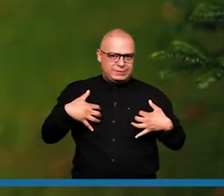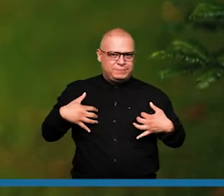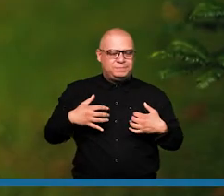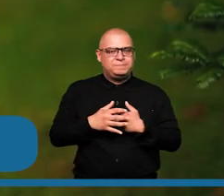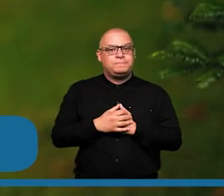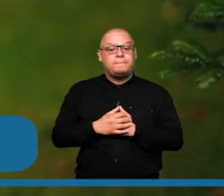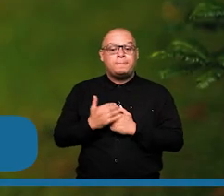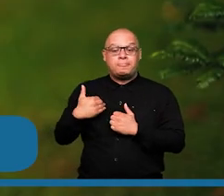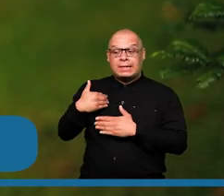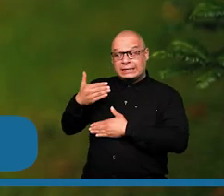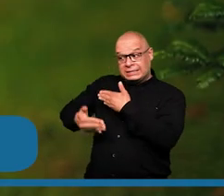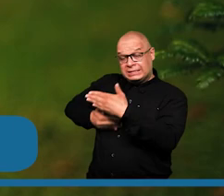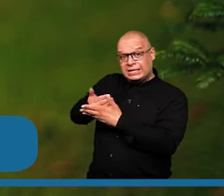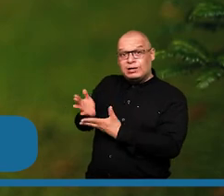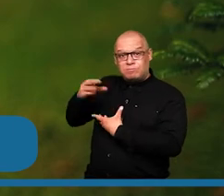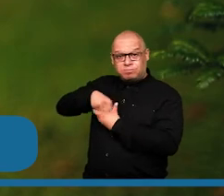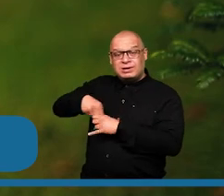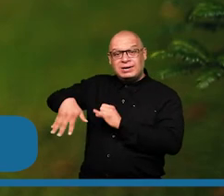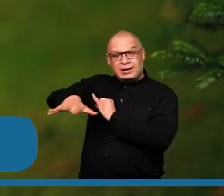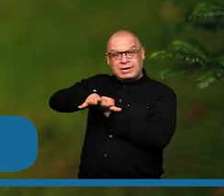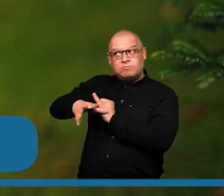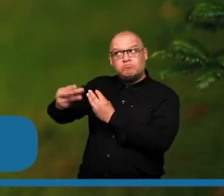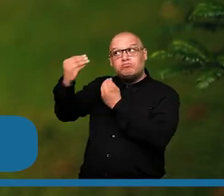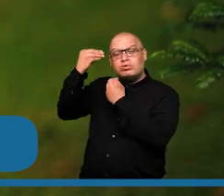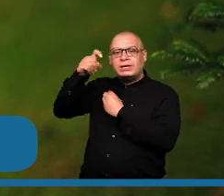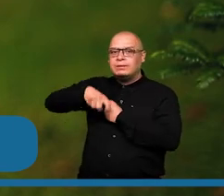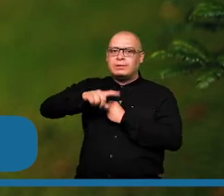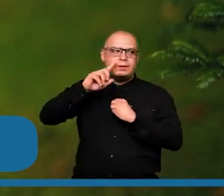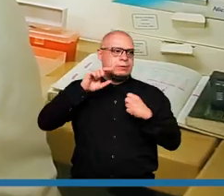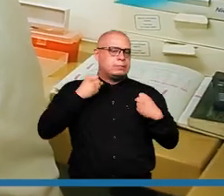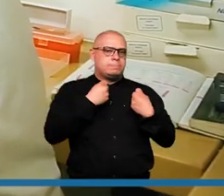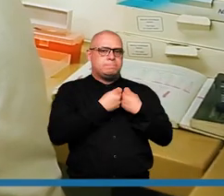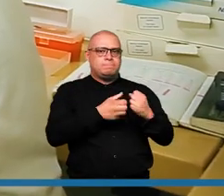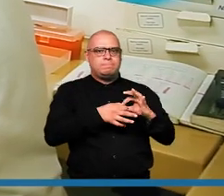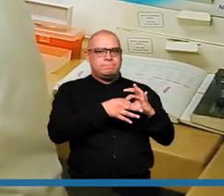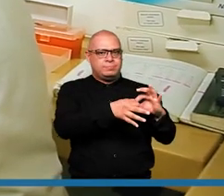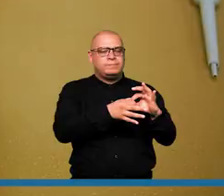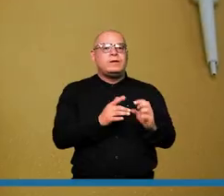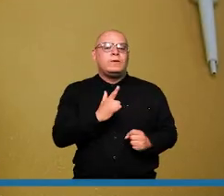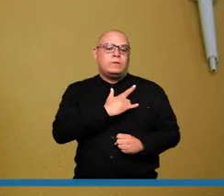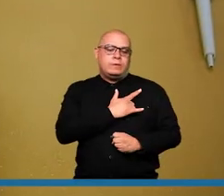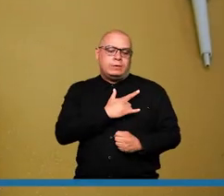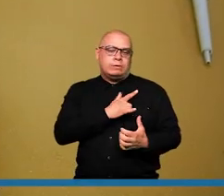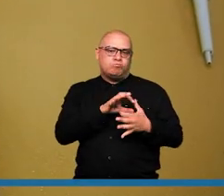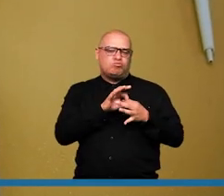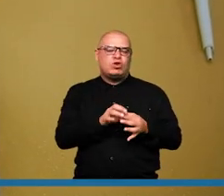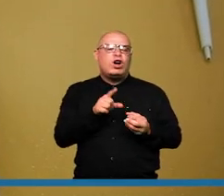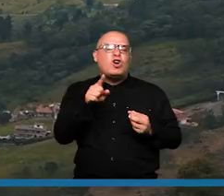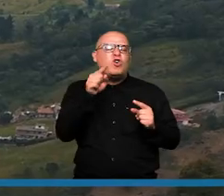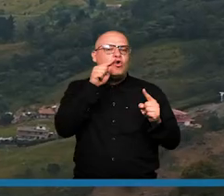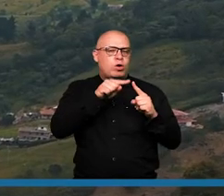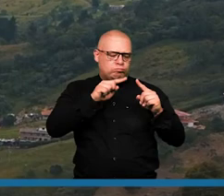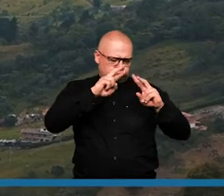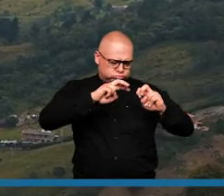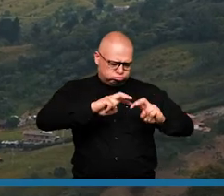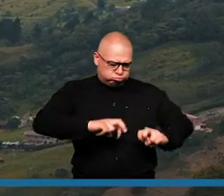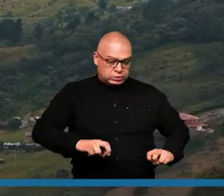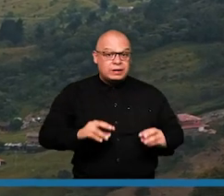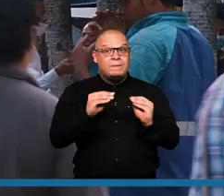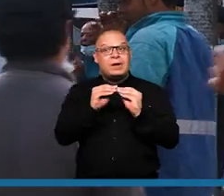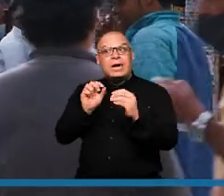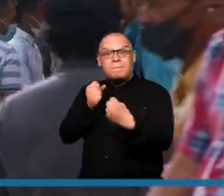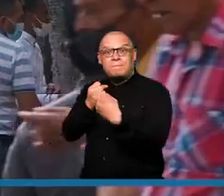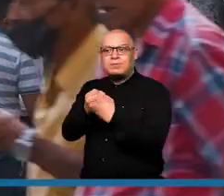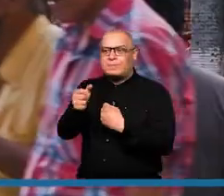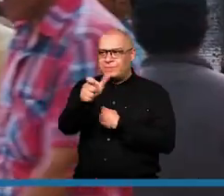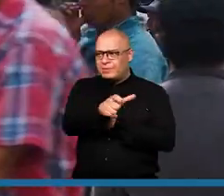En nuestro proceso, en nuestra operación, necesitamos de las alianzas. Una de las alianzas es la academia, por medio de la investigación, pero también tenemos alianzas